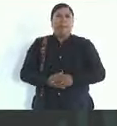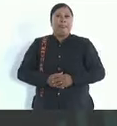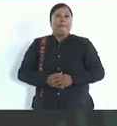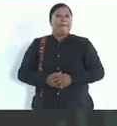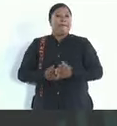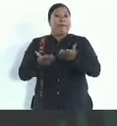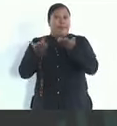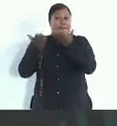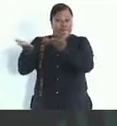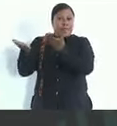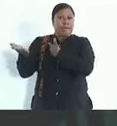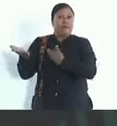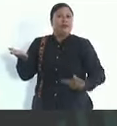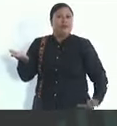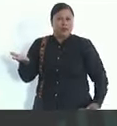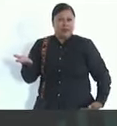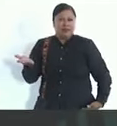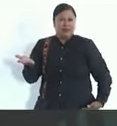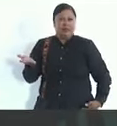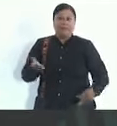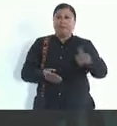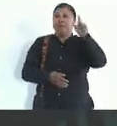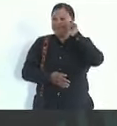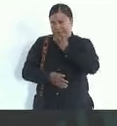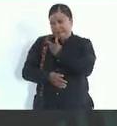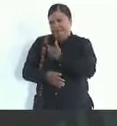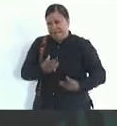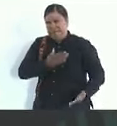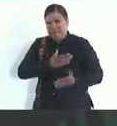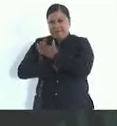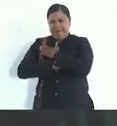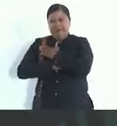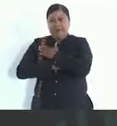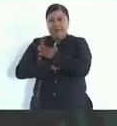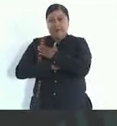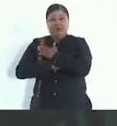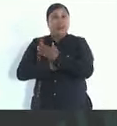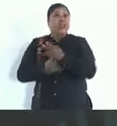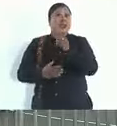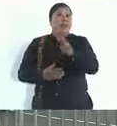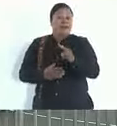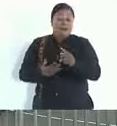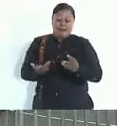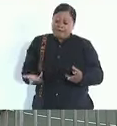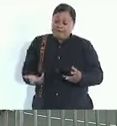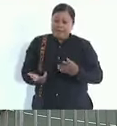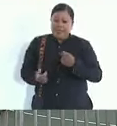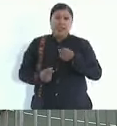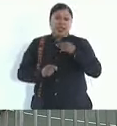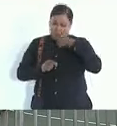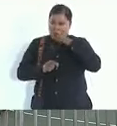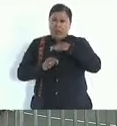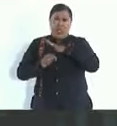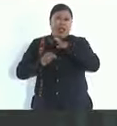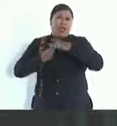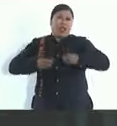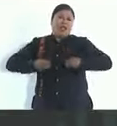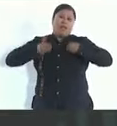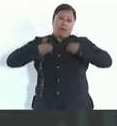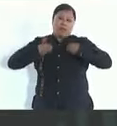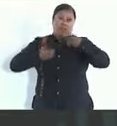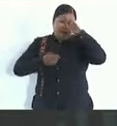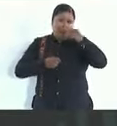Estimado presidente, estimada presidenta electa, en nuestras cosmovisiones la vida se inspira en